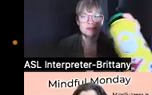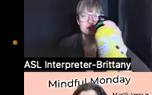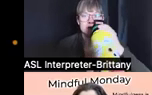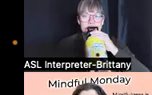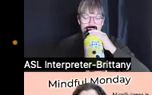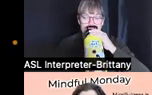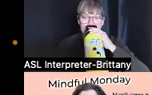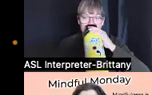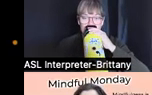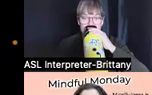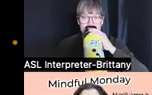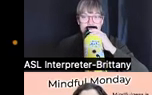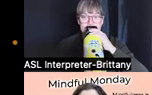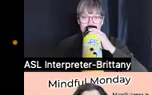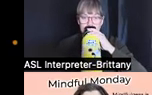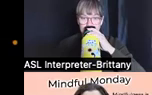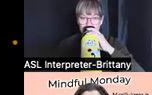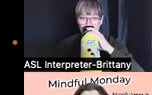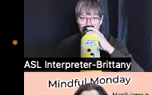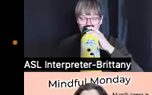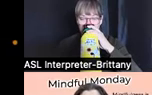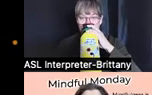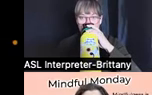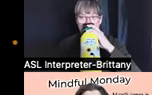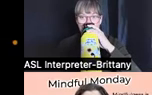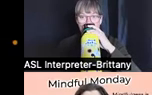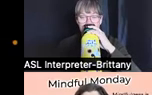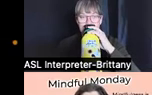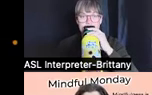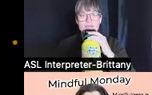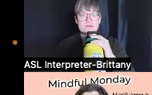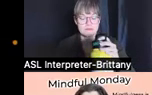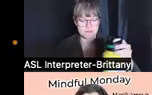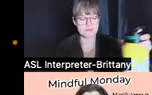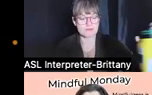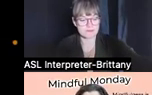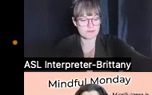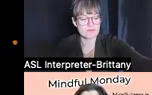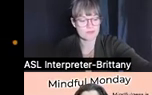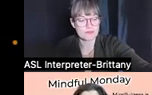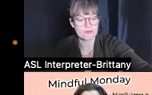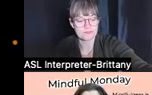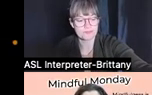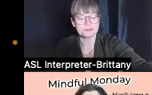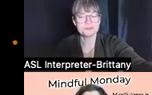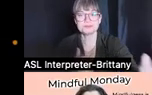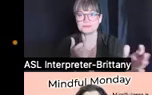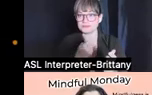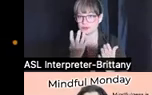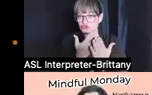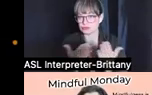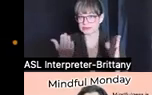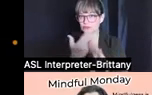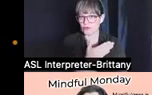pueden programar o hacer unas cosas. Antes de hacer la tarea, vacía la